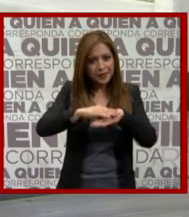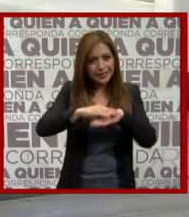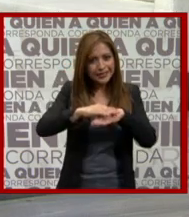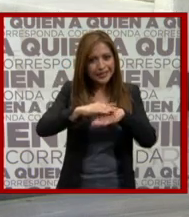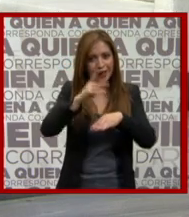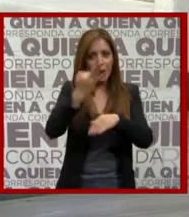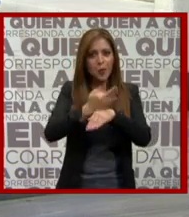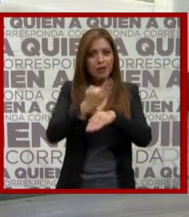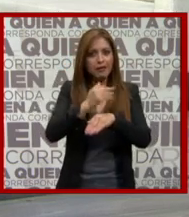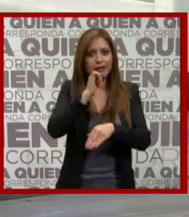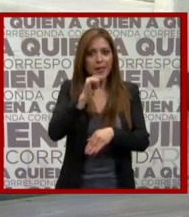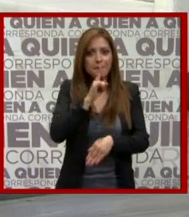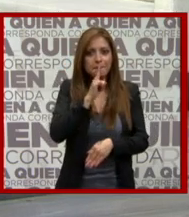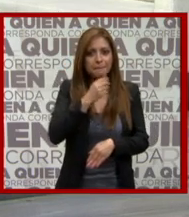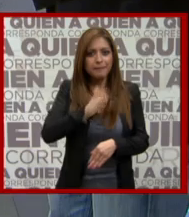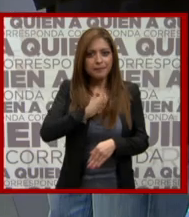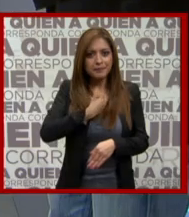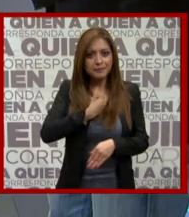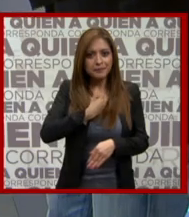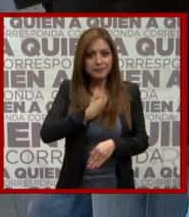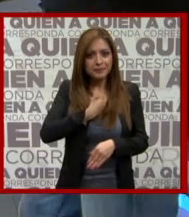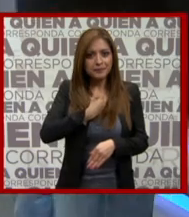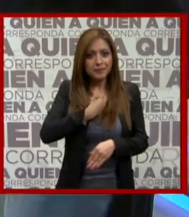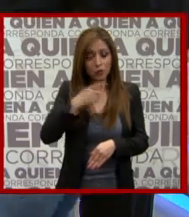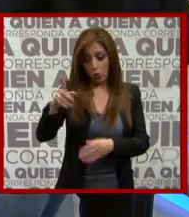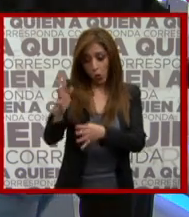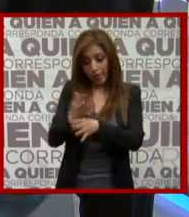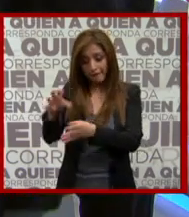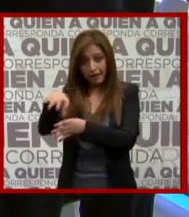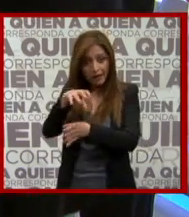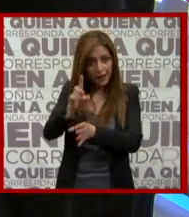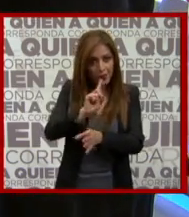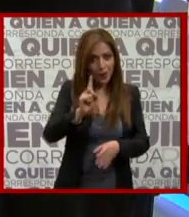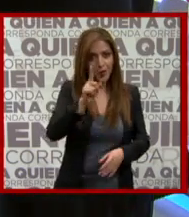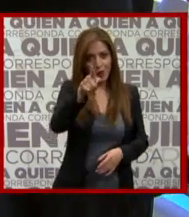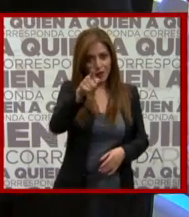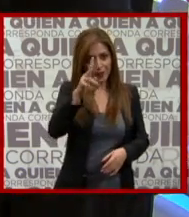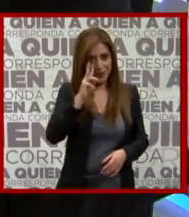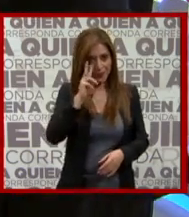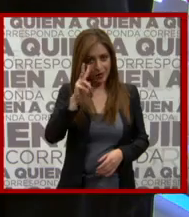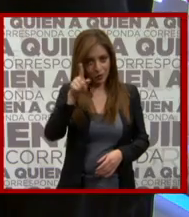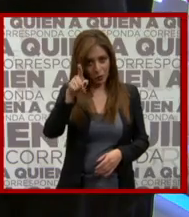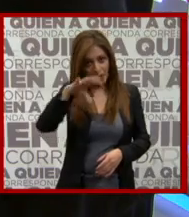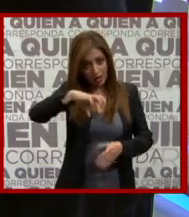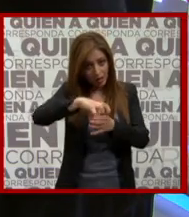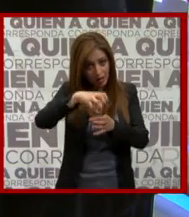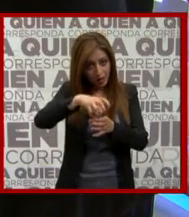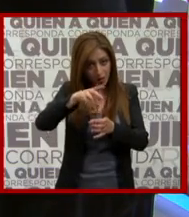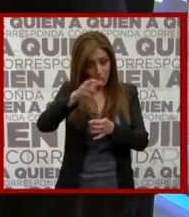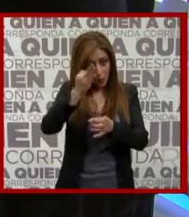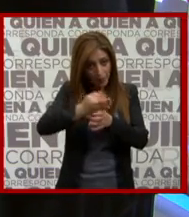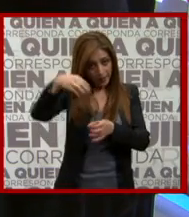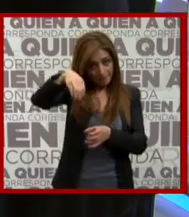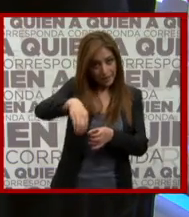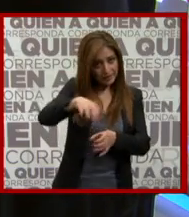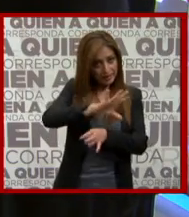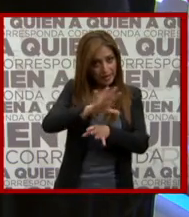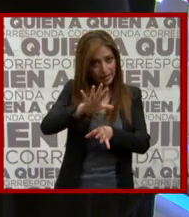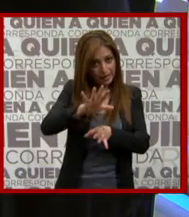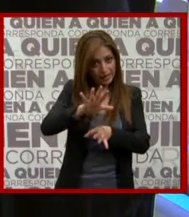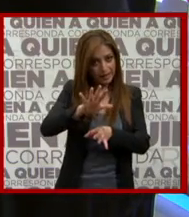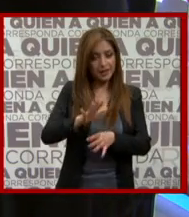veo quejarse. No, ya. Es trampa. No puedes reacomodarlo. Ok, listo. Qué malo no puedes eres. Reacomodarlo. Es en un solo pase que tienes que poner el dinero.